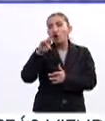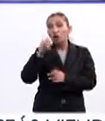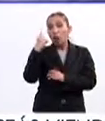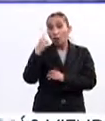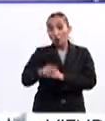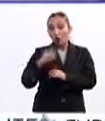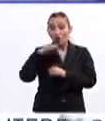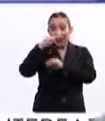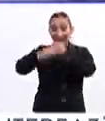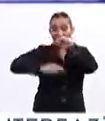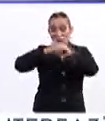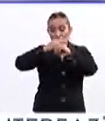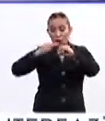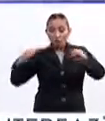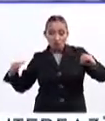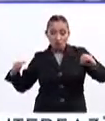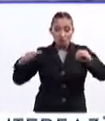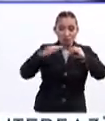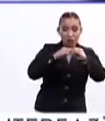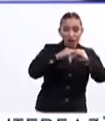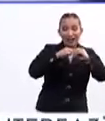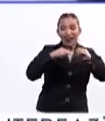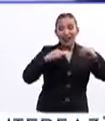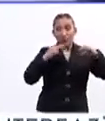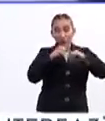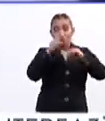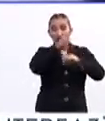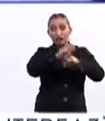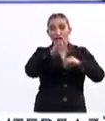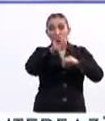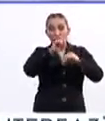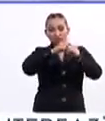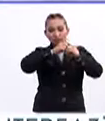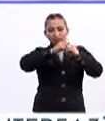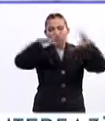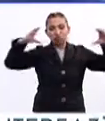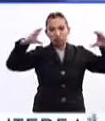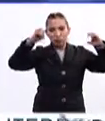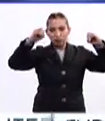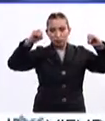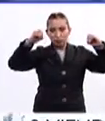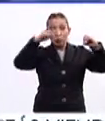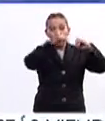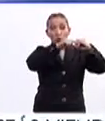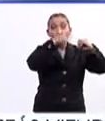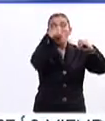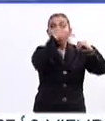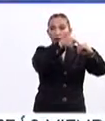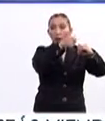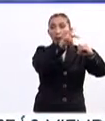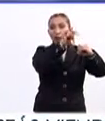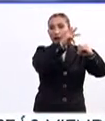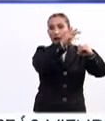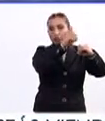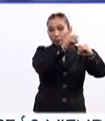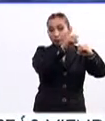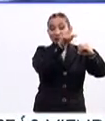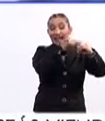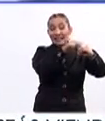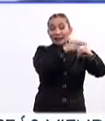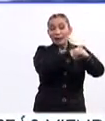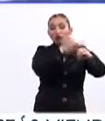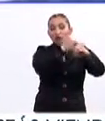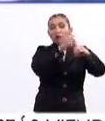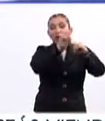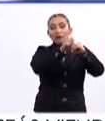un neutrón impacta a un núcleo de uranio 235, este se rompe en dos fragmentos, uno de ellos es potasio. Este